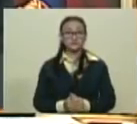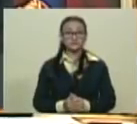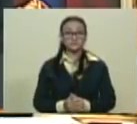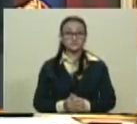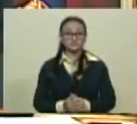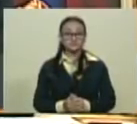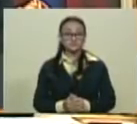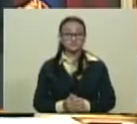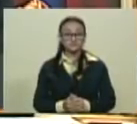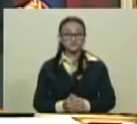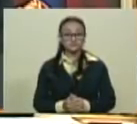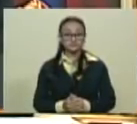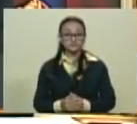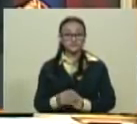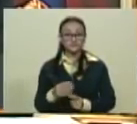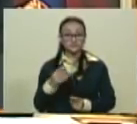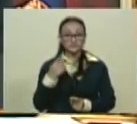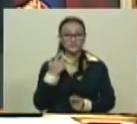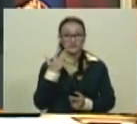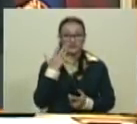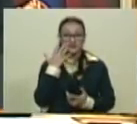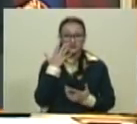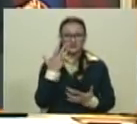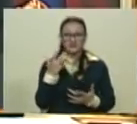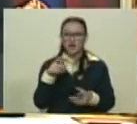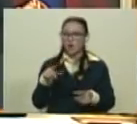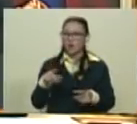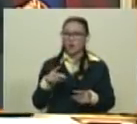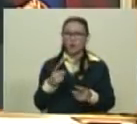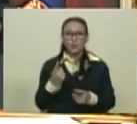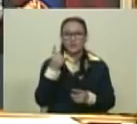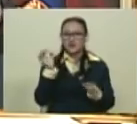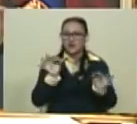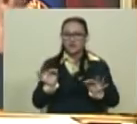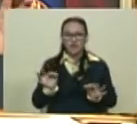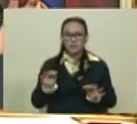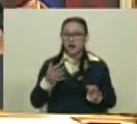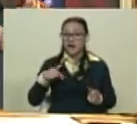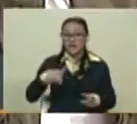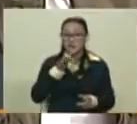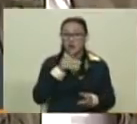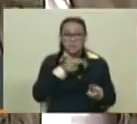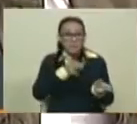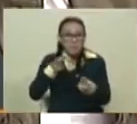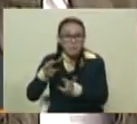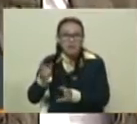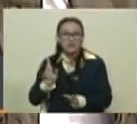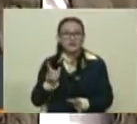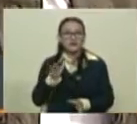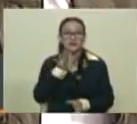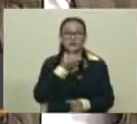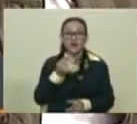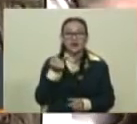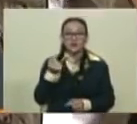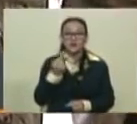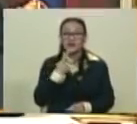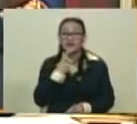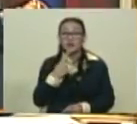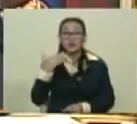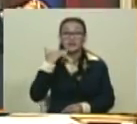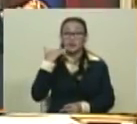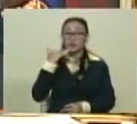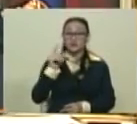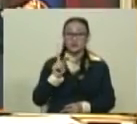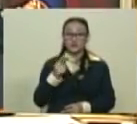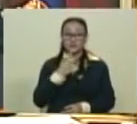Y la hemos enfrentado con la única arma que tenemos. Nosotros tenemos armas de destrucción masiva, periodistas. No vayan a creer nunca eso, aunque lo diga Trump.